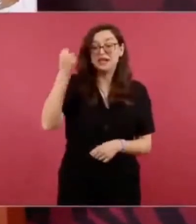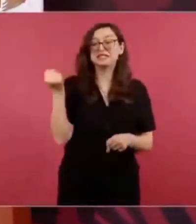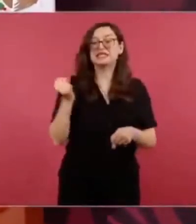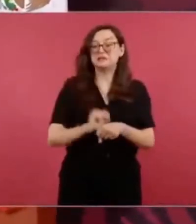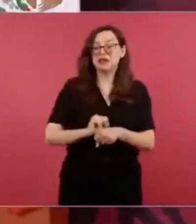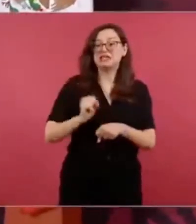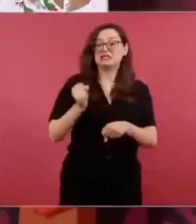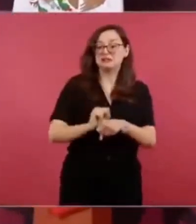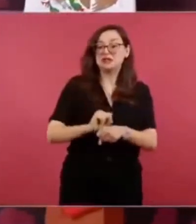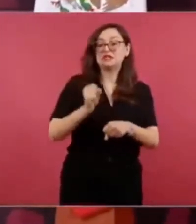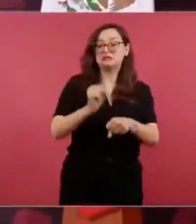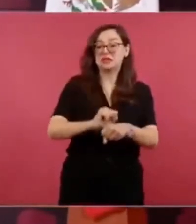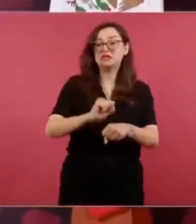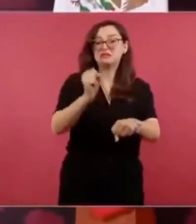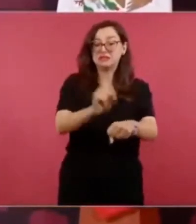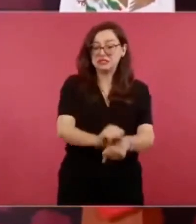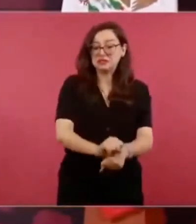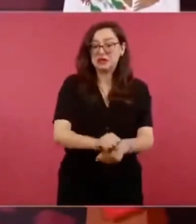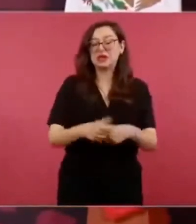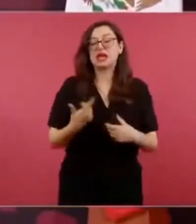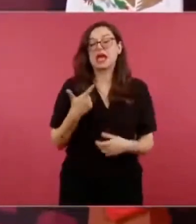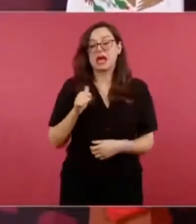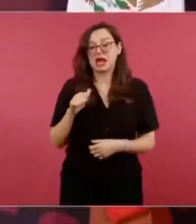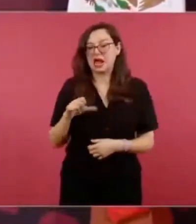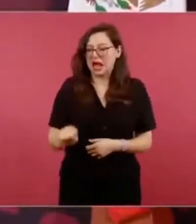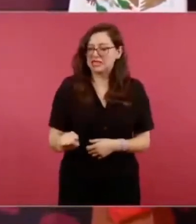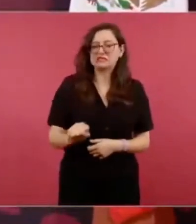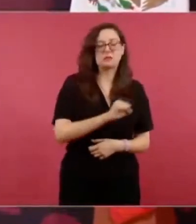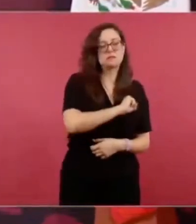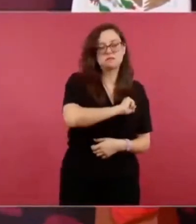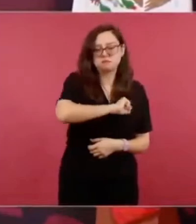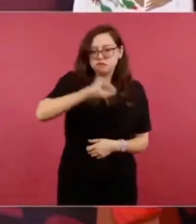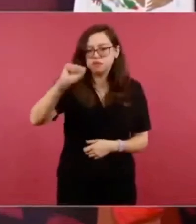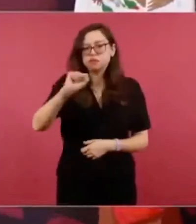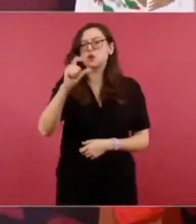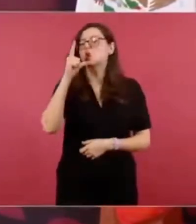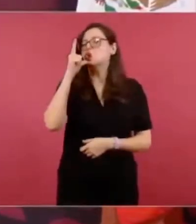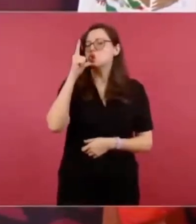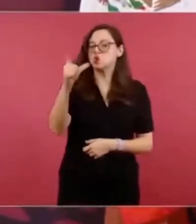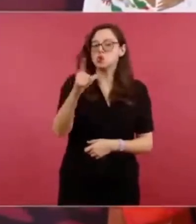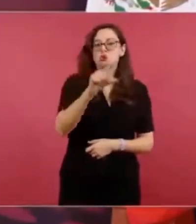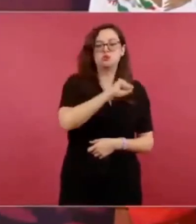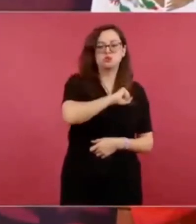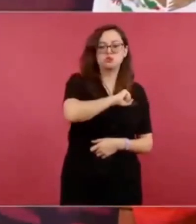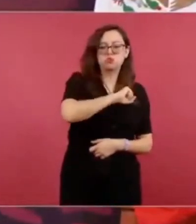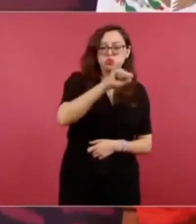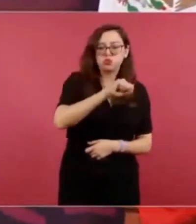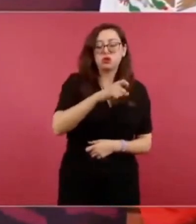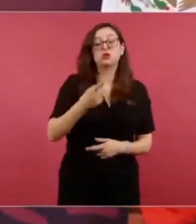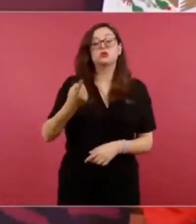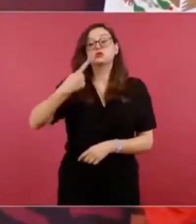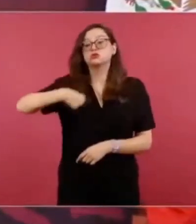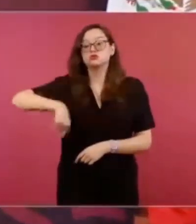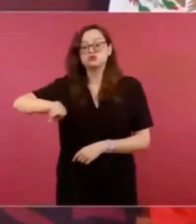en términos reales el precio del gas, el precio de la luz. Con nosotros ha caído.